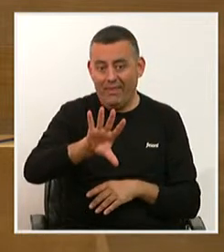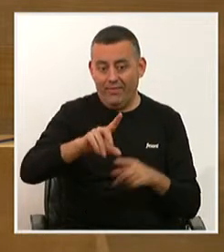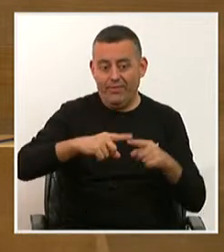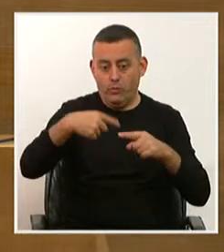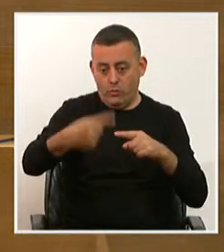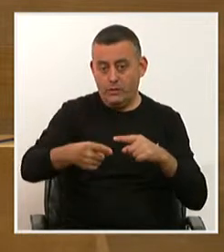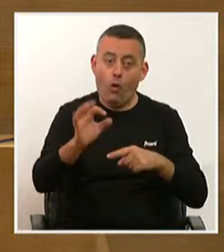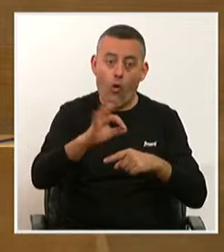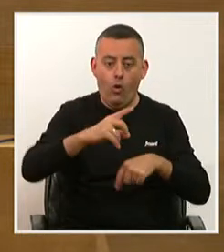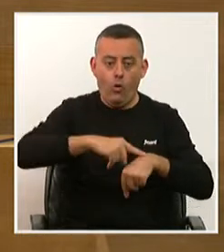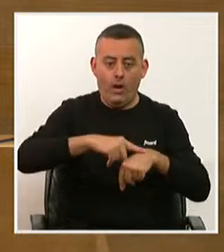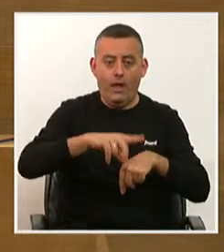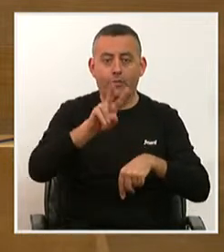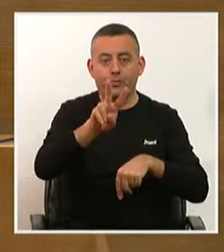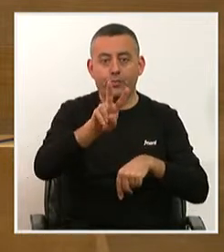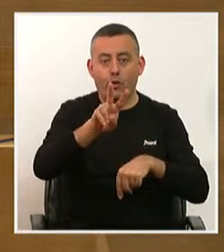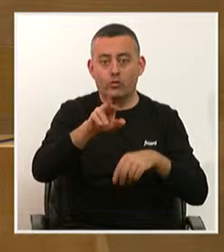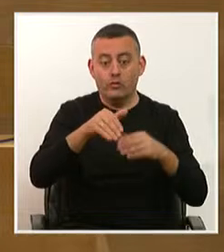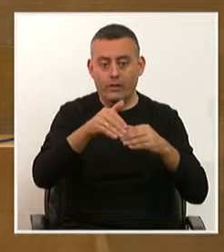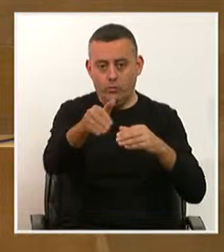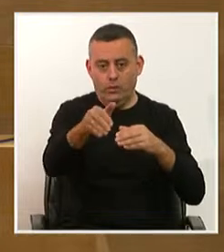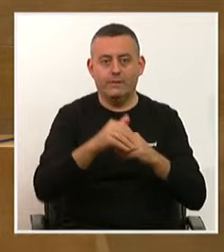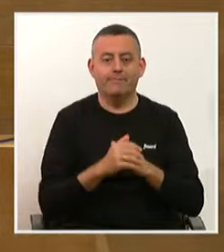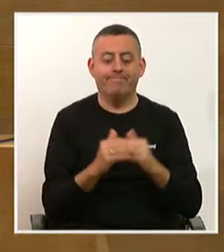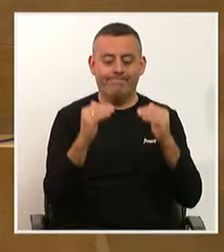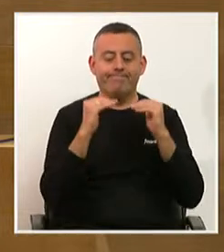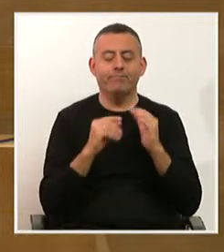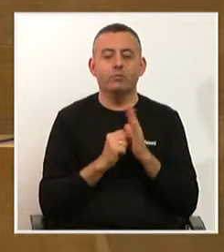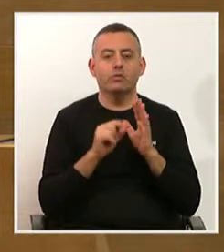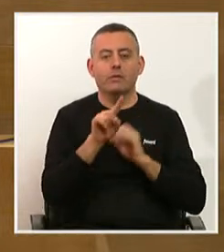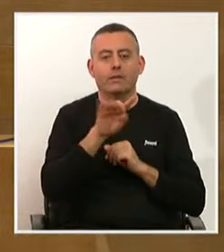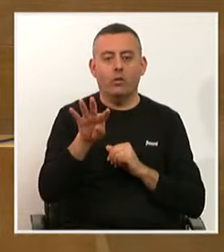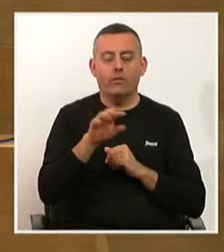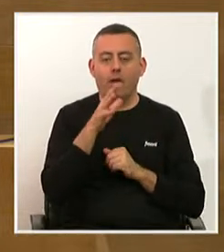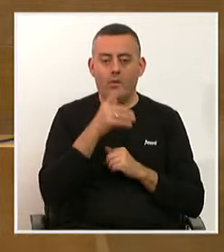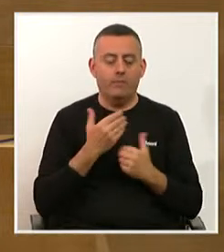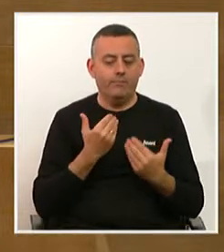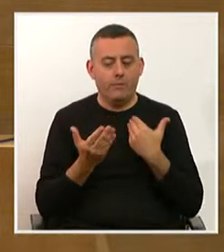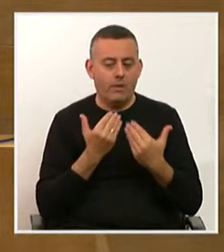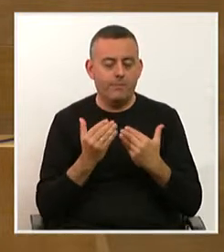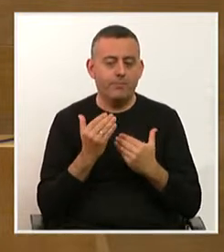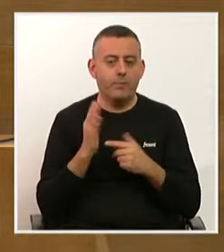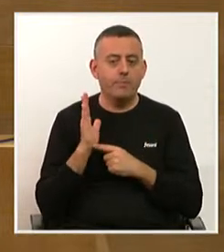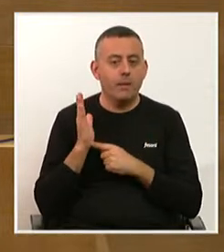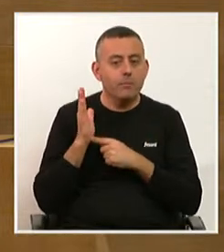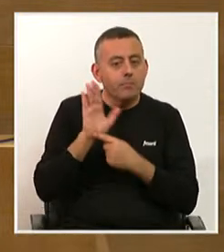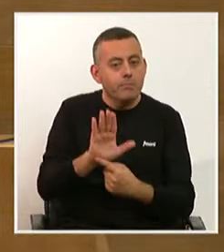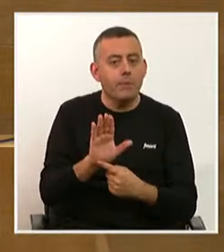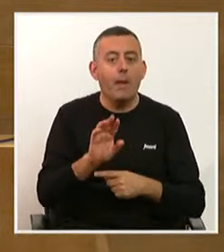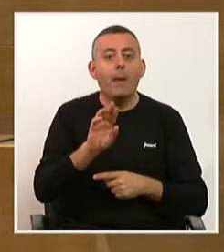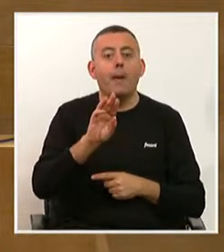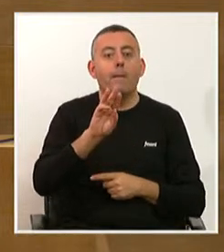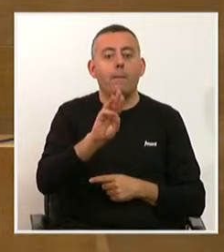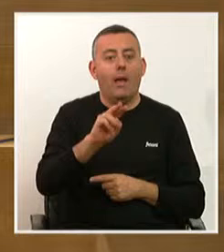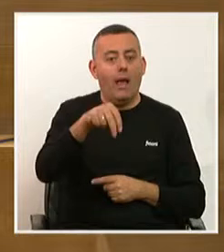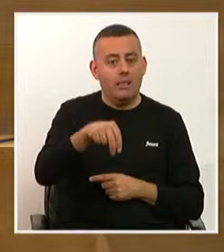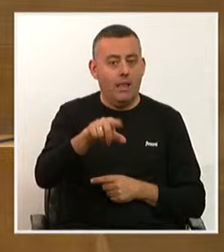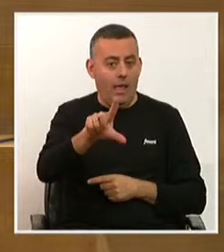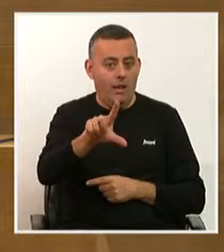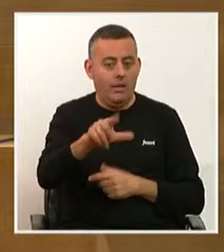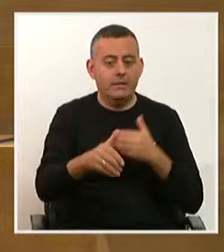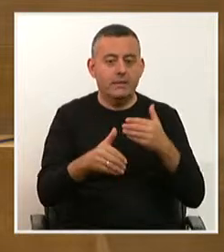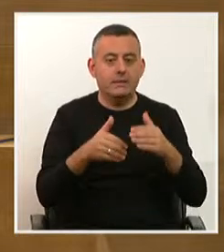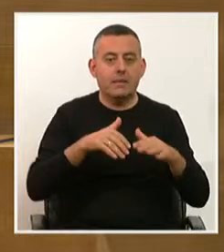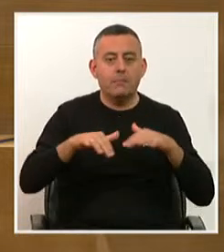2 pasamos al punto 14 toma en consideración de la proposición no de ley de tramitación especial de